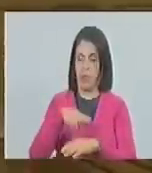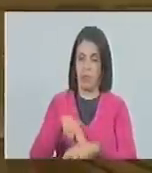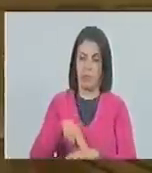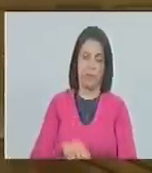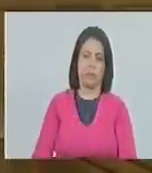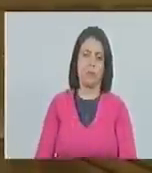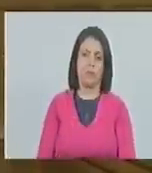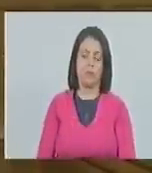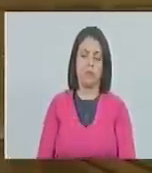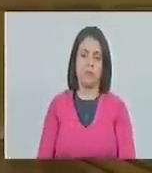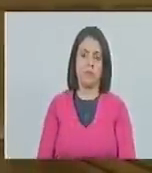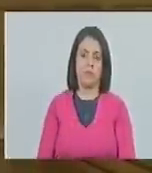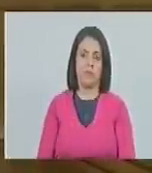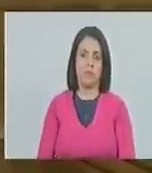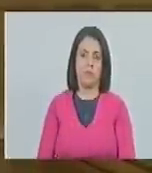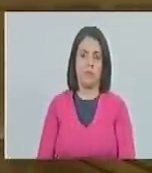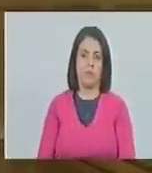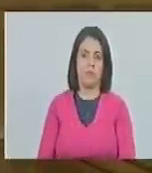Nacional.